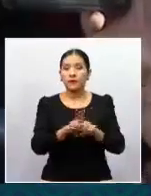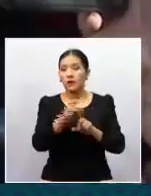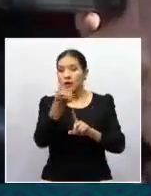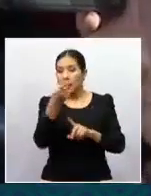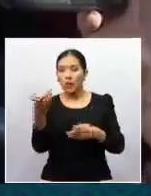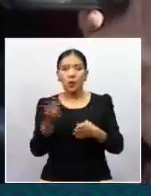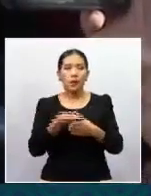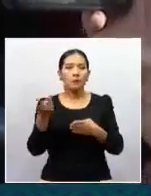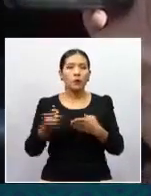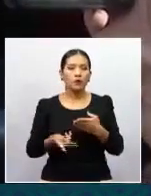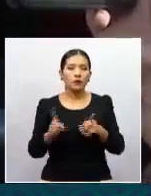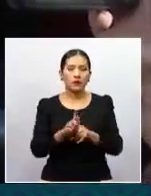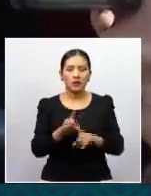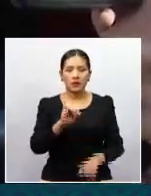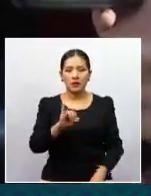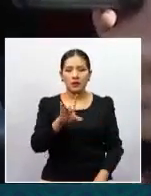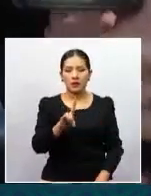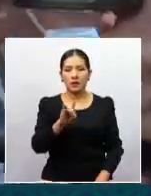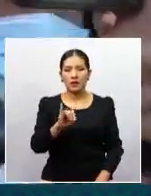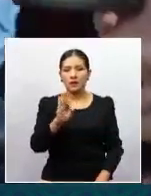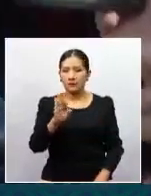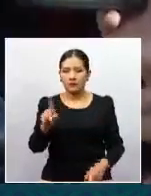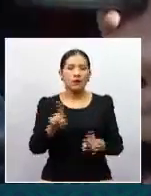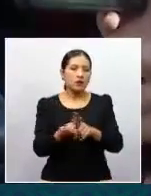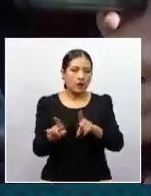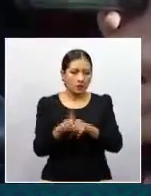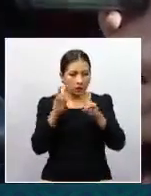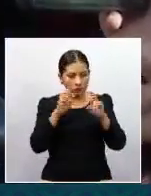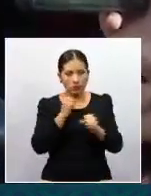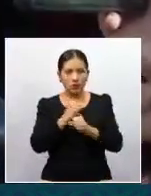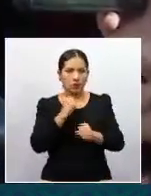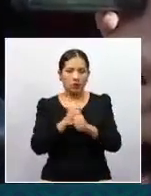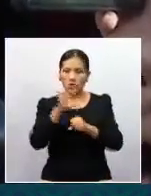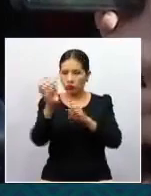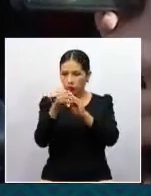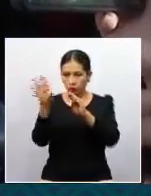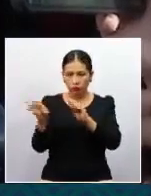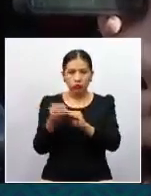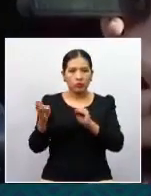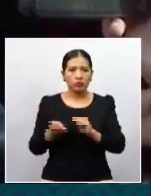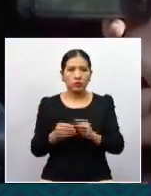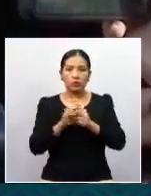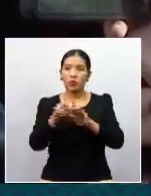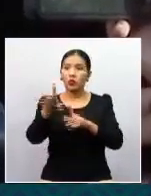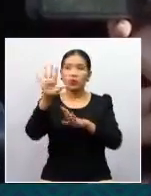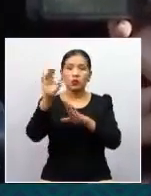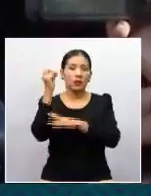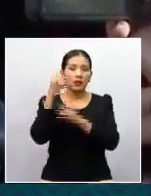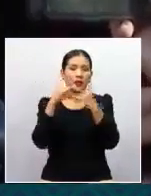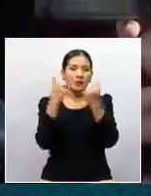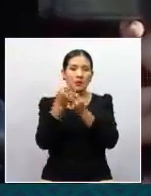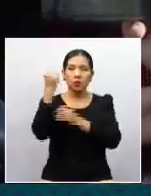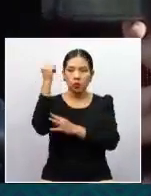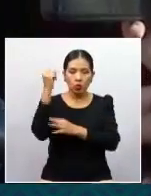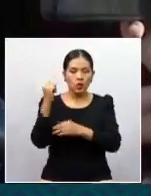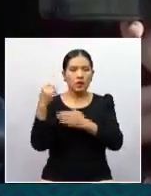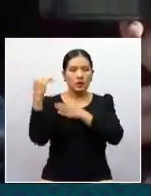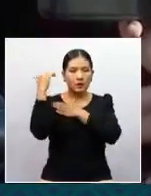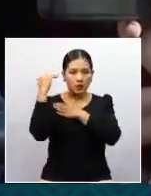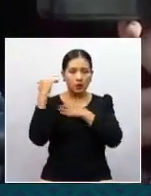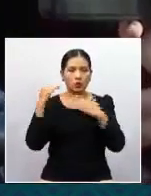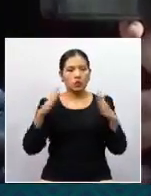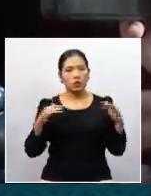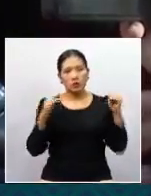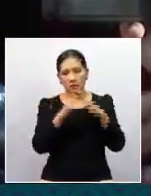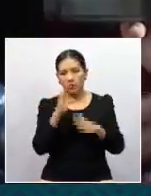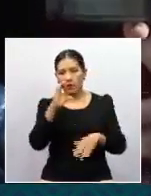profesionales dependientes del IDIF que están realizando también su trabajo. Se han sumado gente del IDIF, del Departamento de Sucre, del Departamento de La Paz, del Departamento de Cochabamba